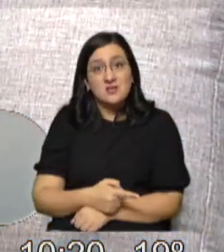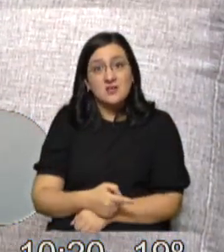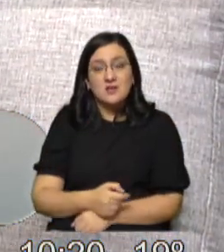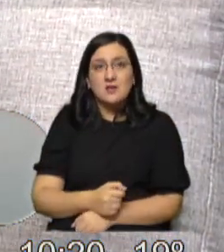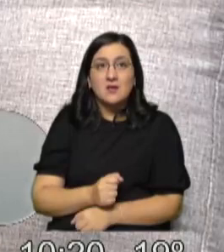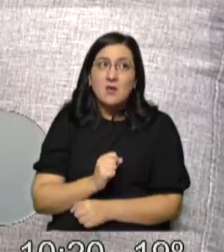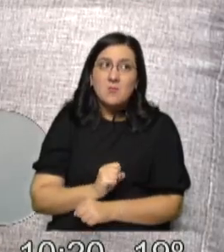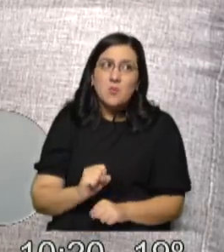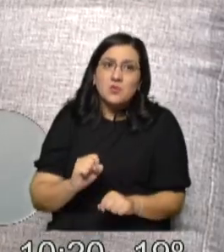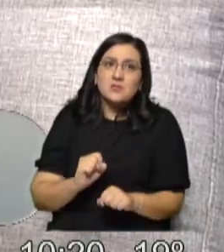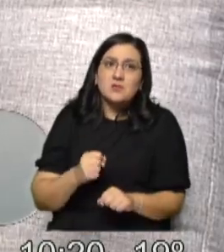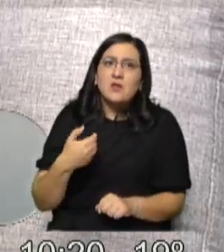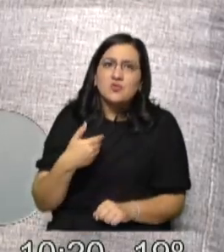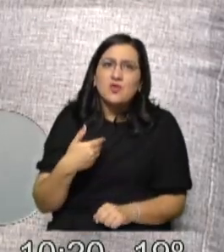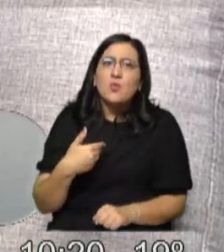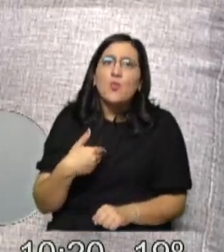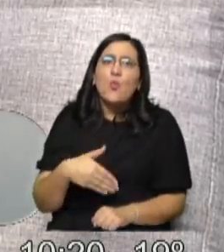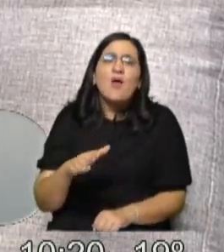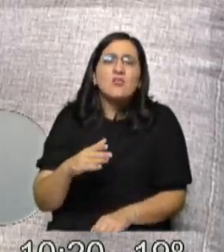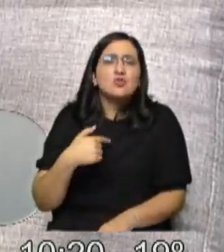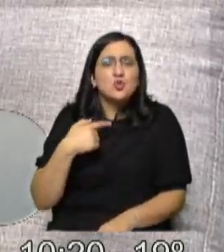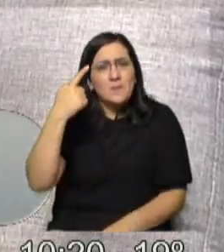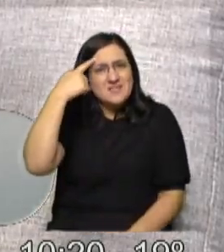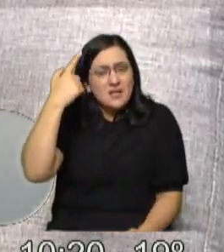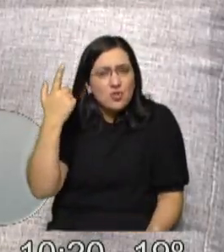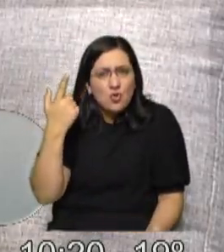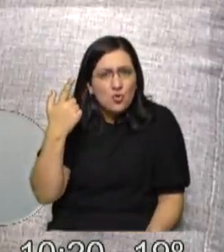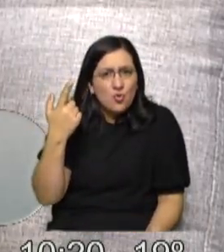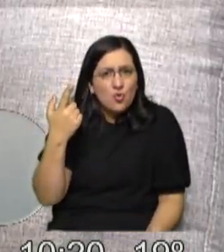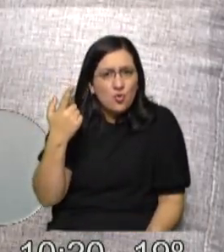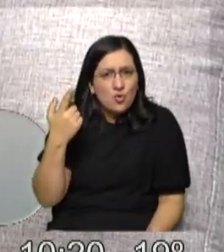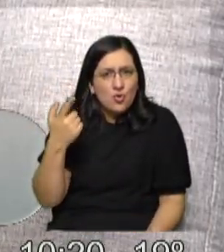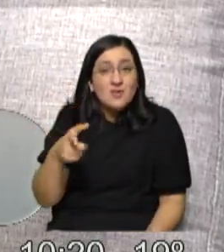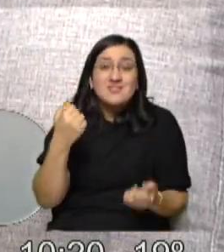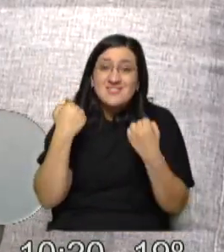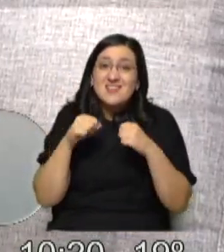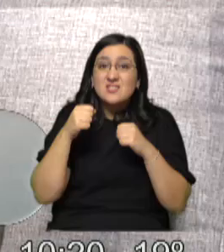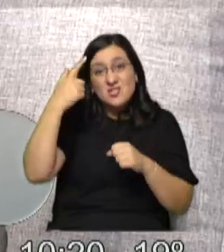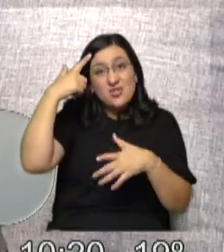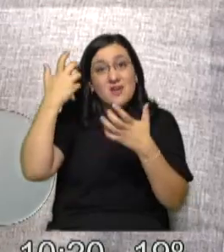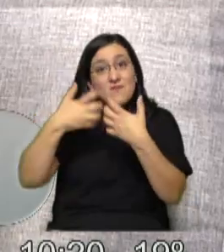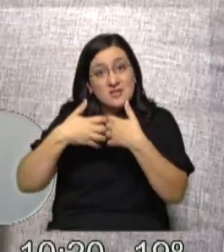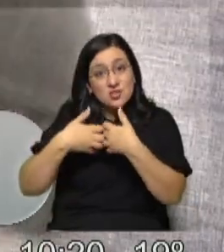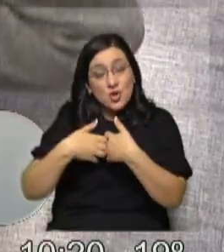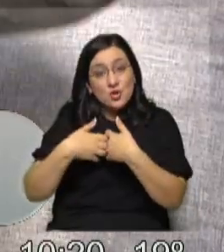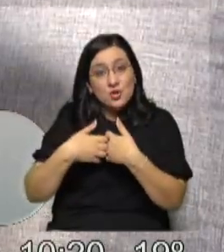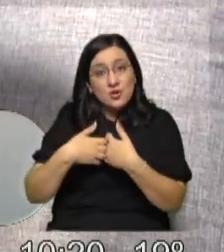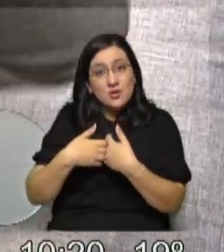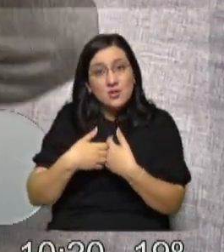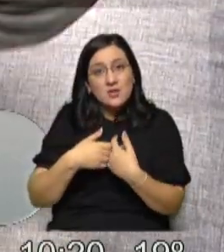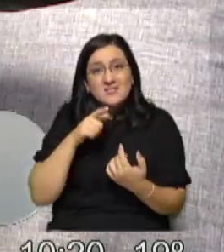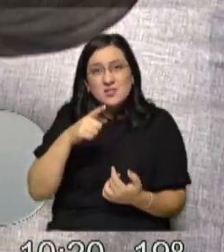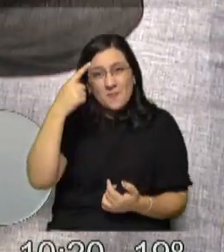decir, che, pero ¿cuándo entonces es que yo estoy pensando por mí? Entonces, el ejercicio de reflexión implica realmente si